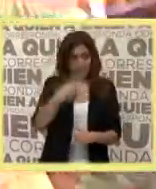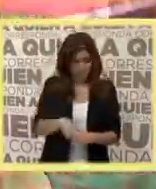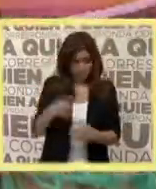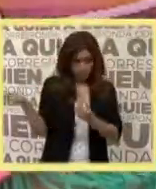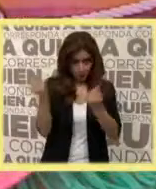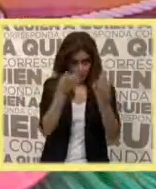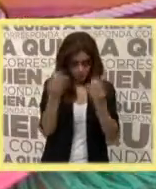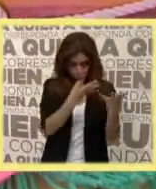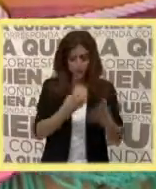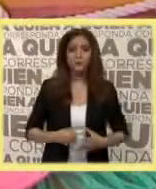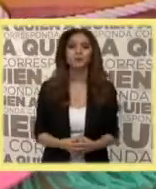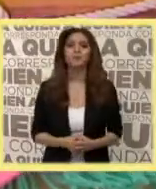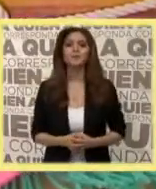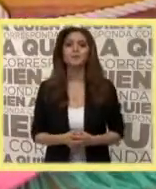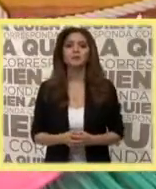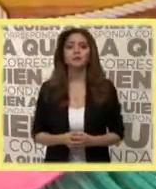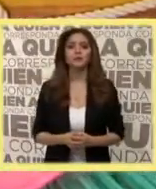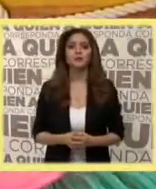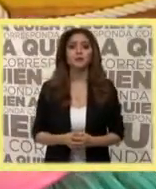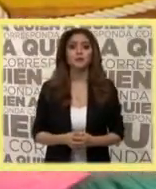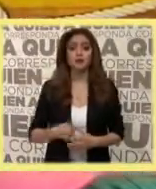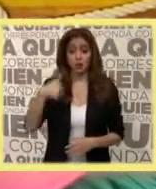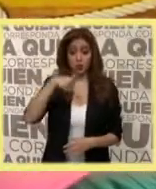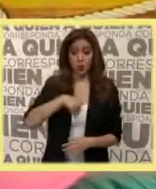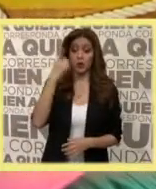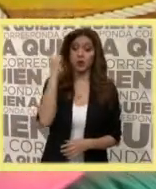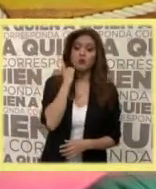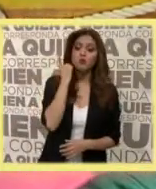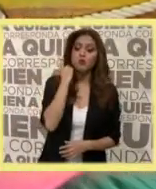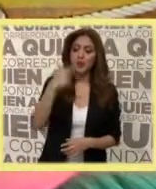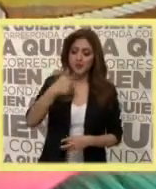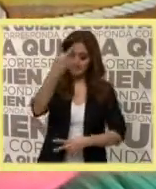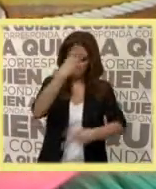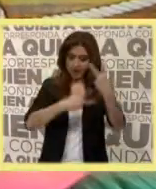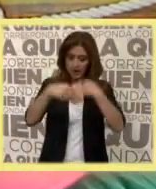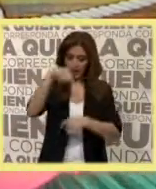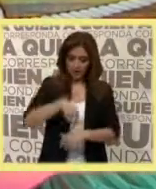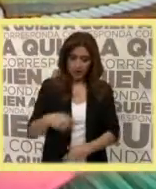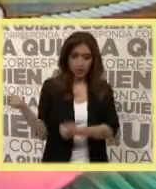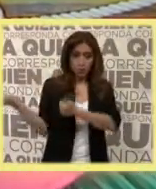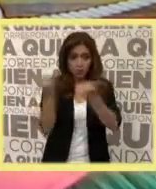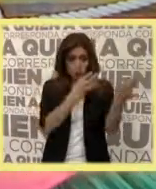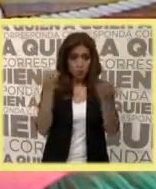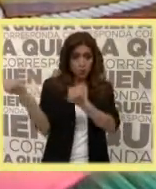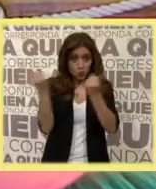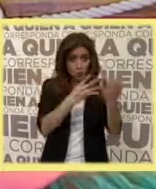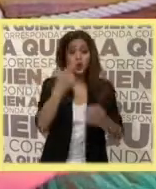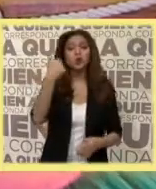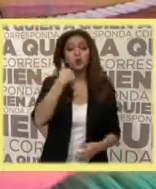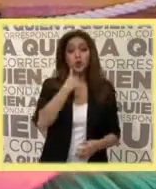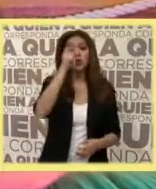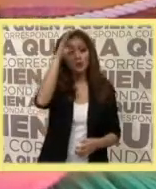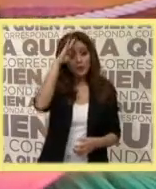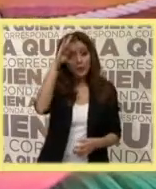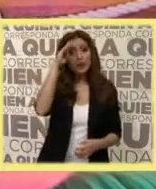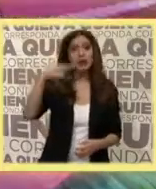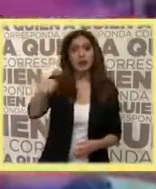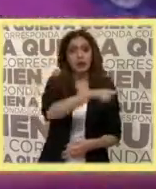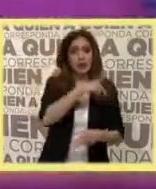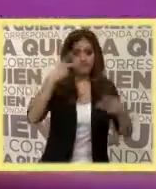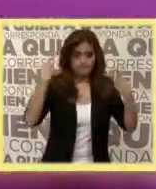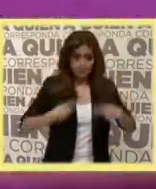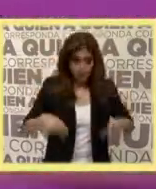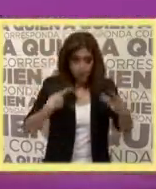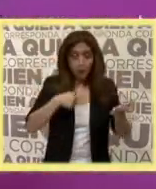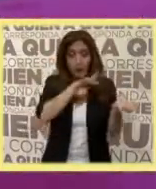campaña. Para mí es muy importante sumarme a esta campaña con causa. Considero que todos deberíamos de hacer lo mismo